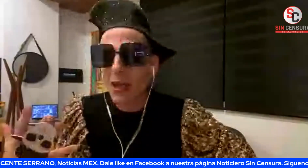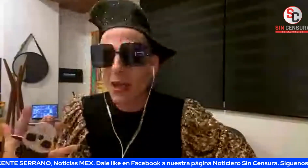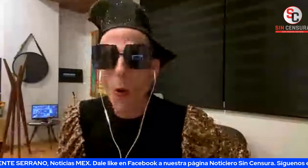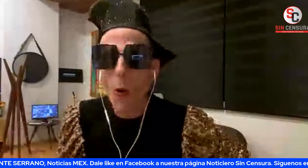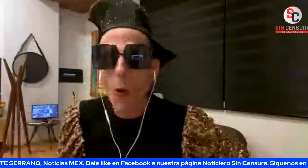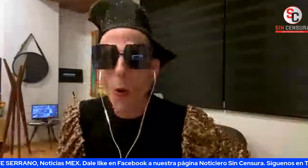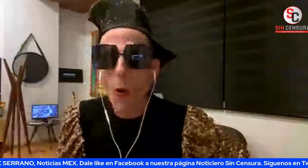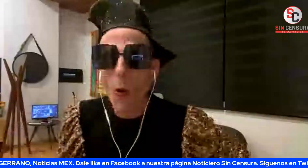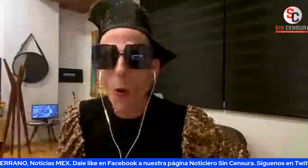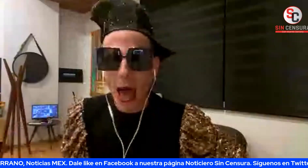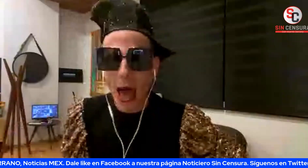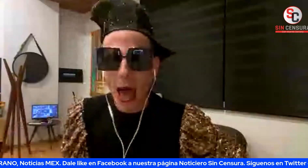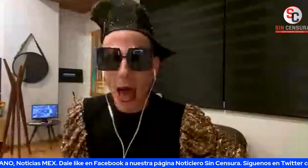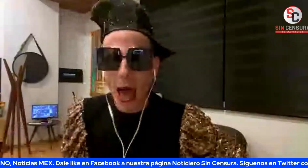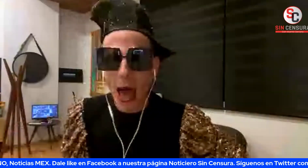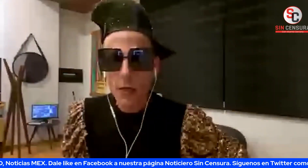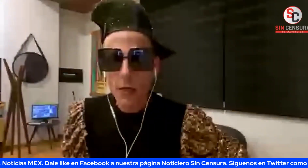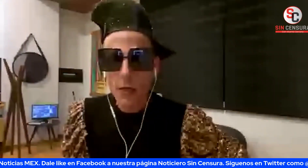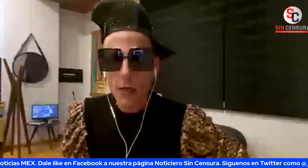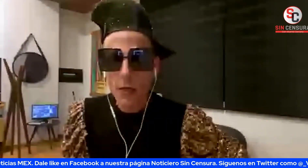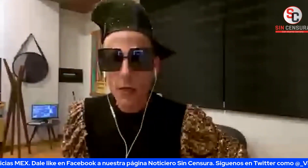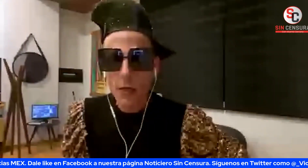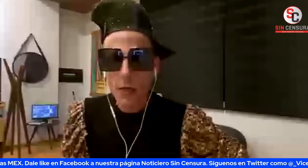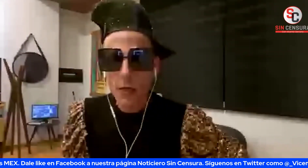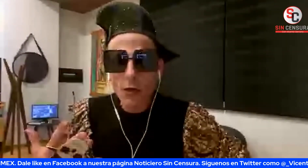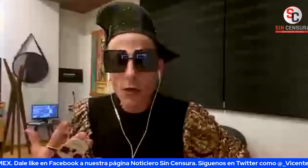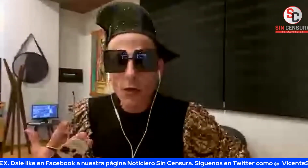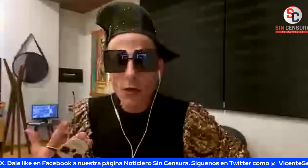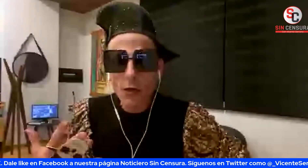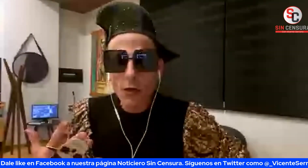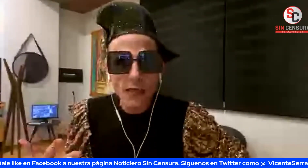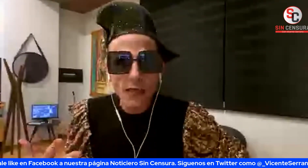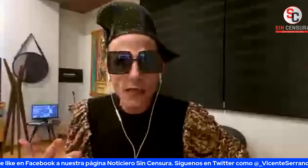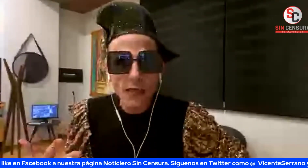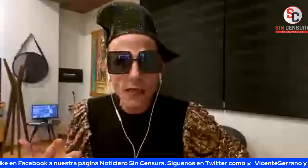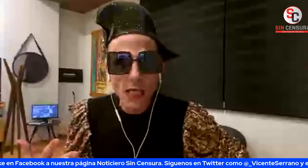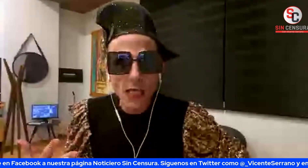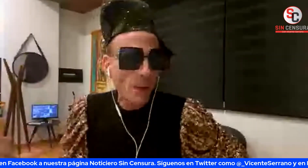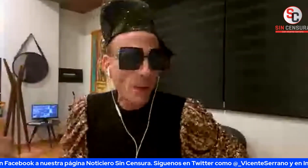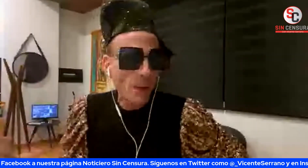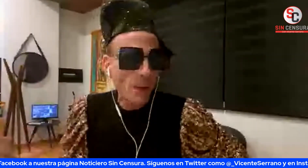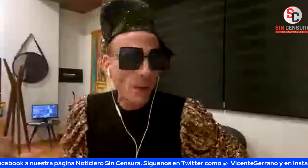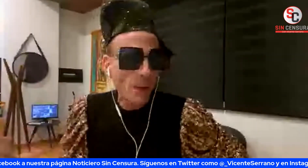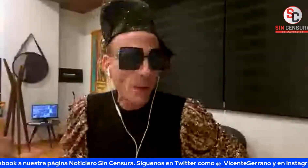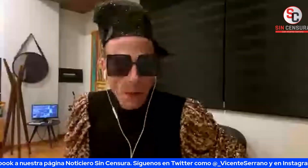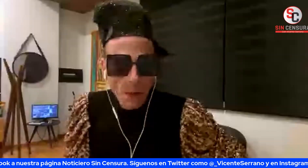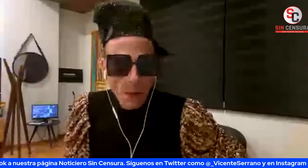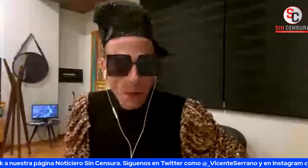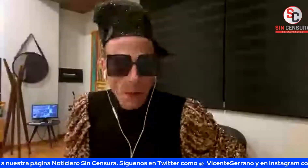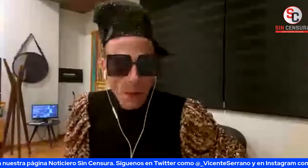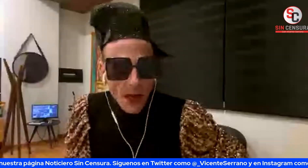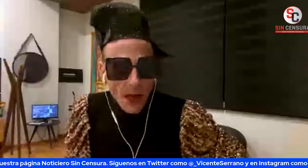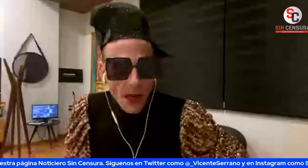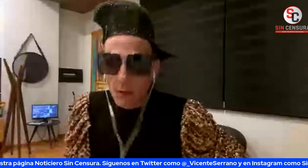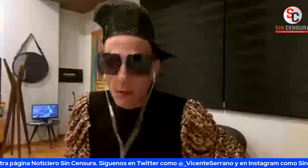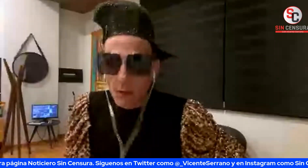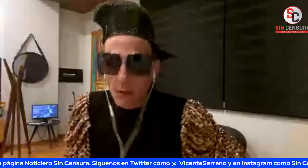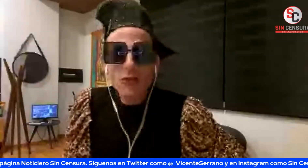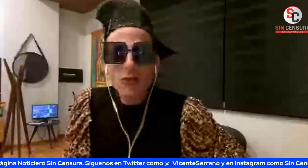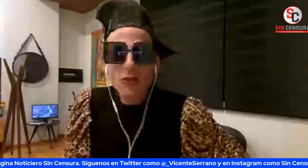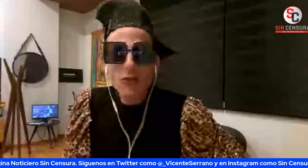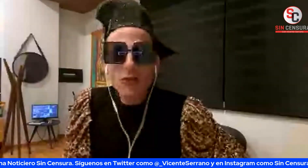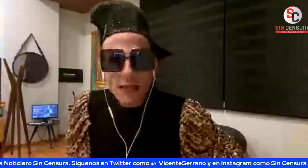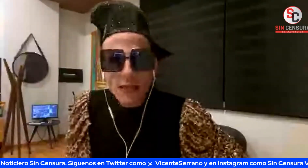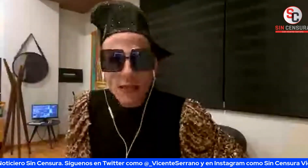un niño de 5 años, caramba. No es lo mismo el precio por comprarte 5 piezas que por comprarte 5,000, ¿verdad? Ni